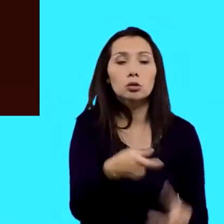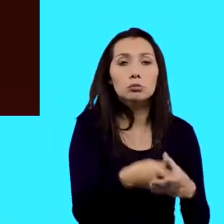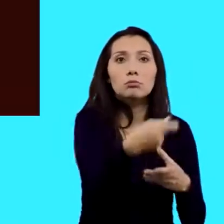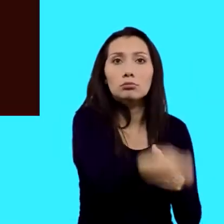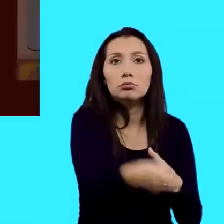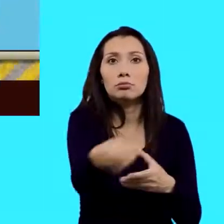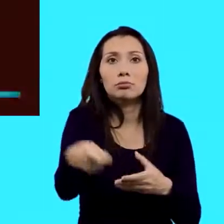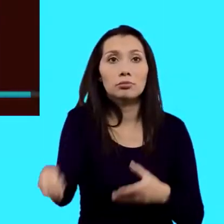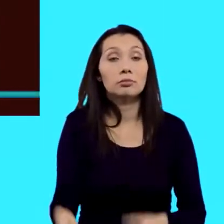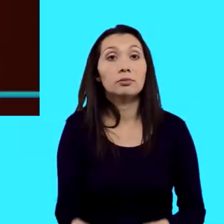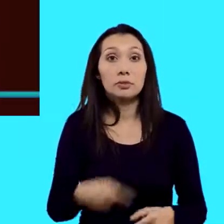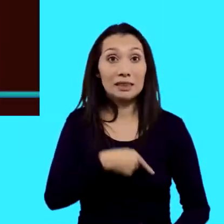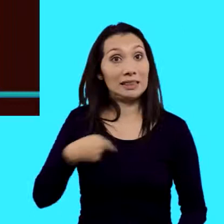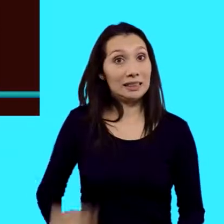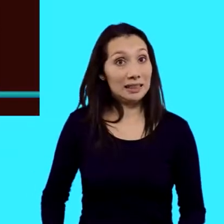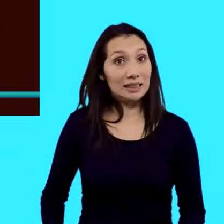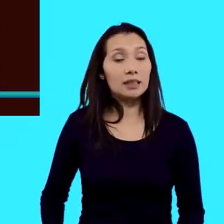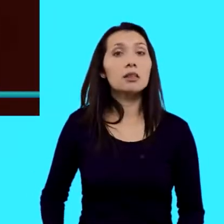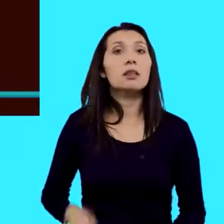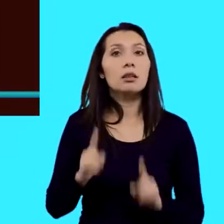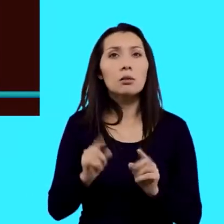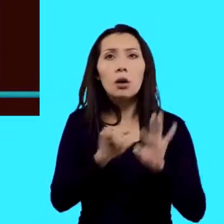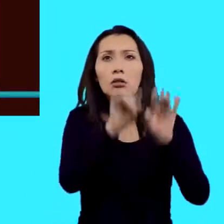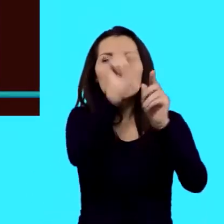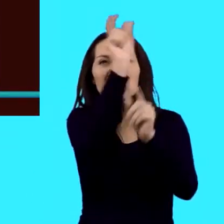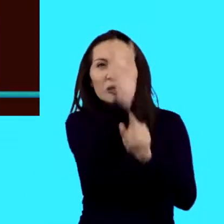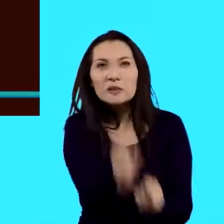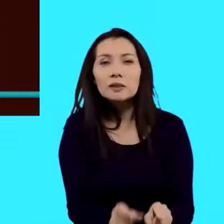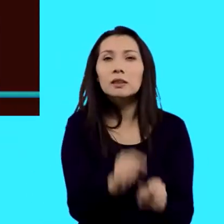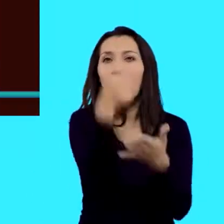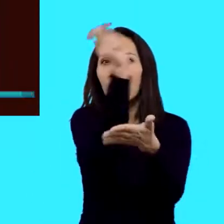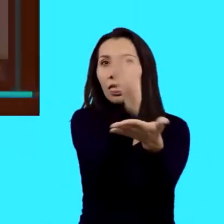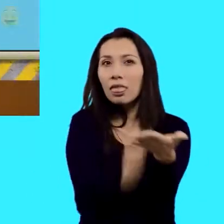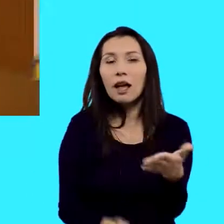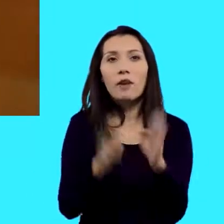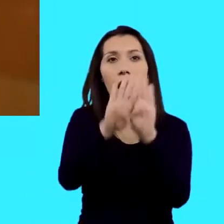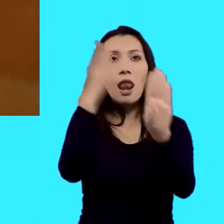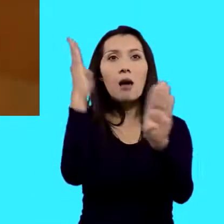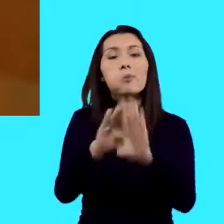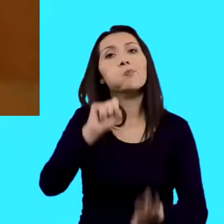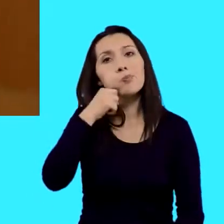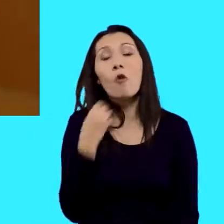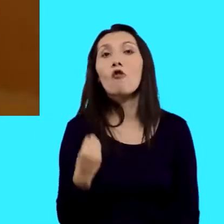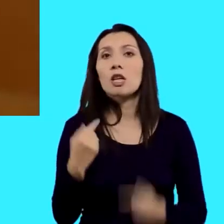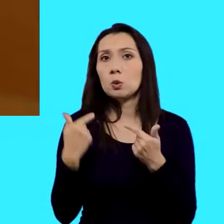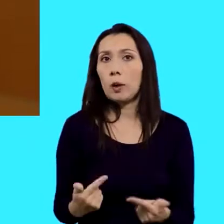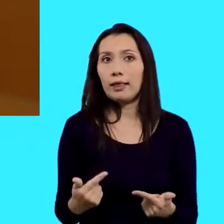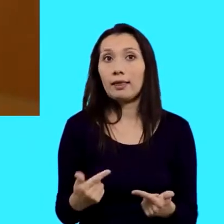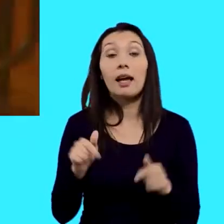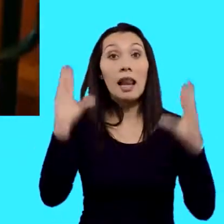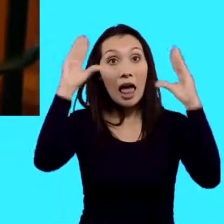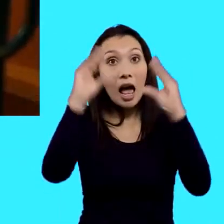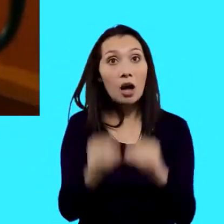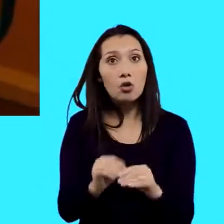más pequeños. En China ponen caracteres chinos en las puertas y eso significa buena suerte. Y en